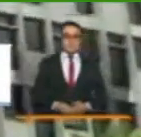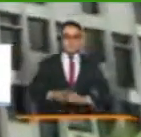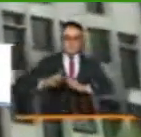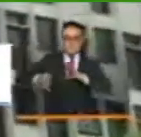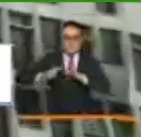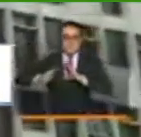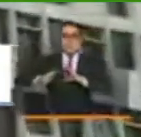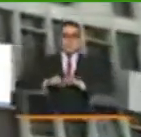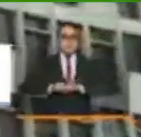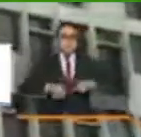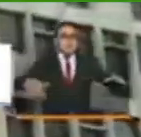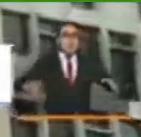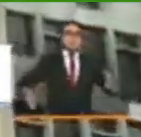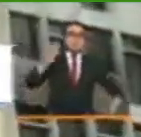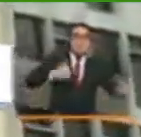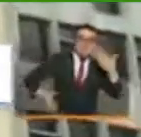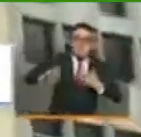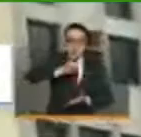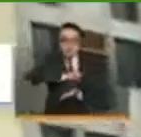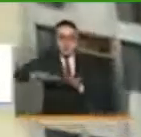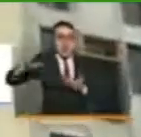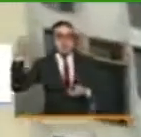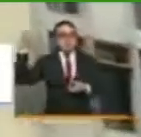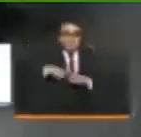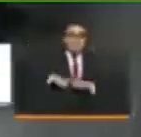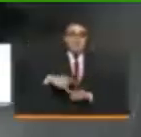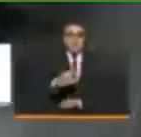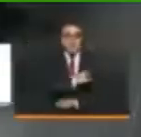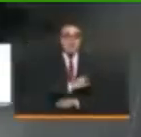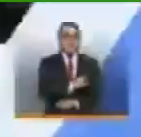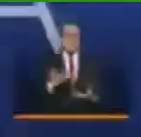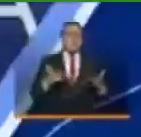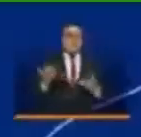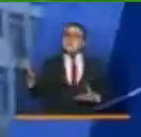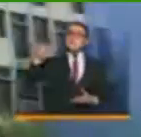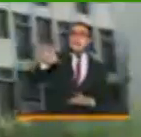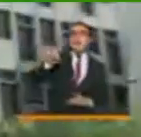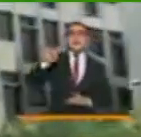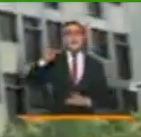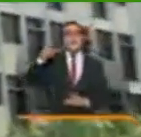ICETEX lanza convocatoria de becas para estudios presenciales en Rumania.